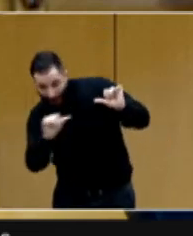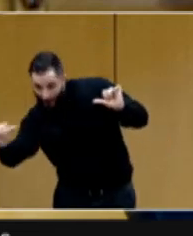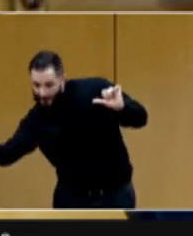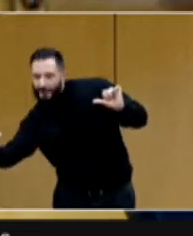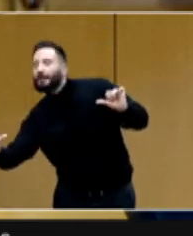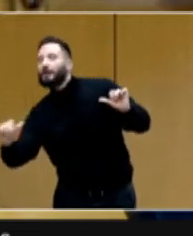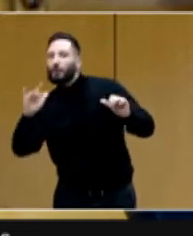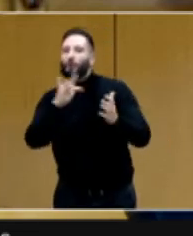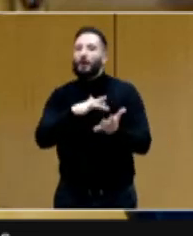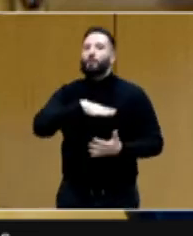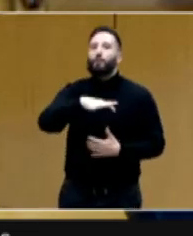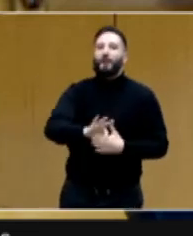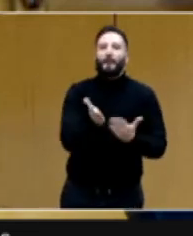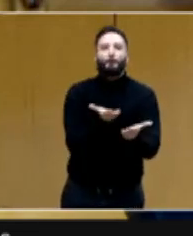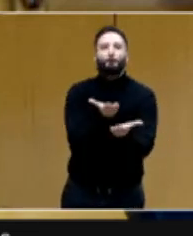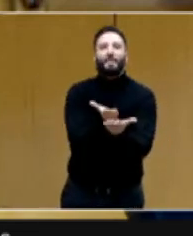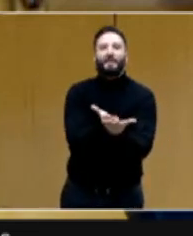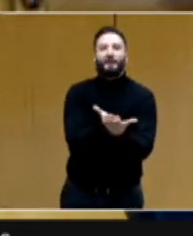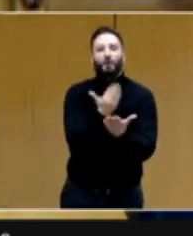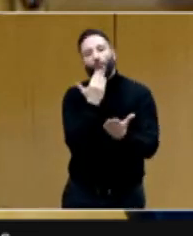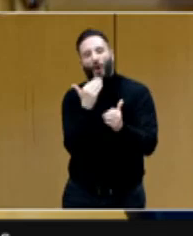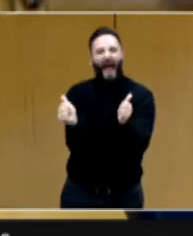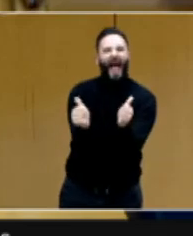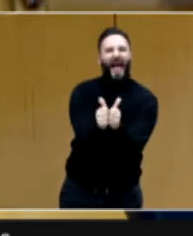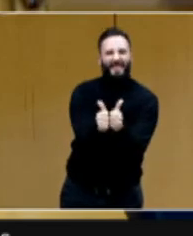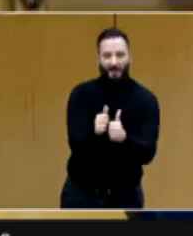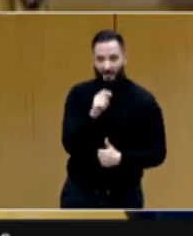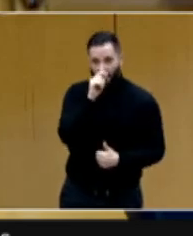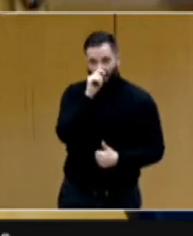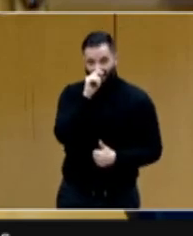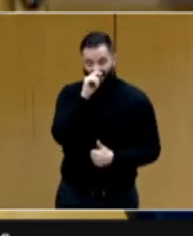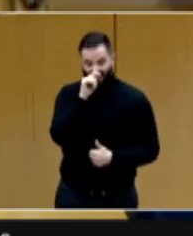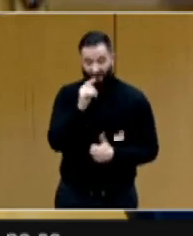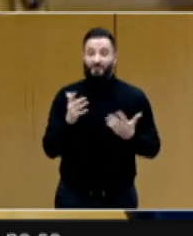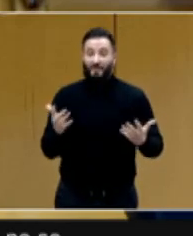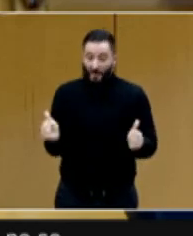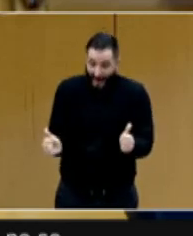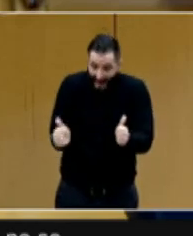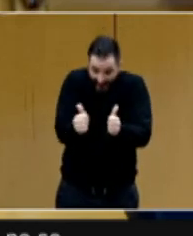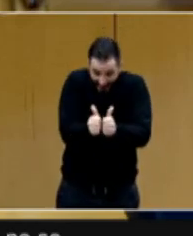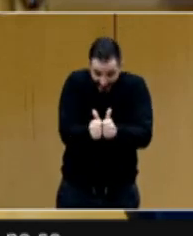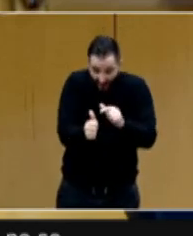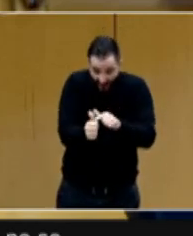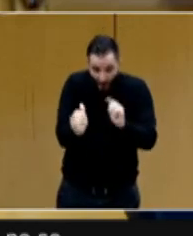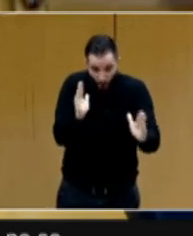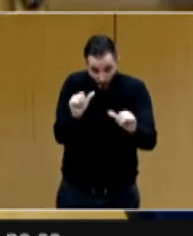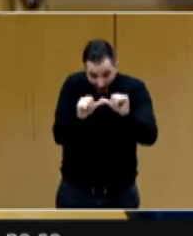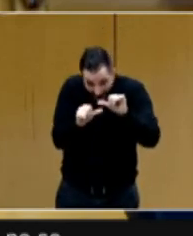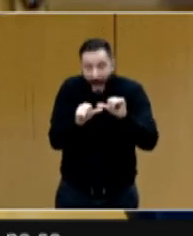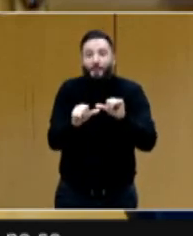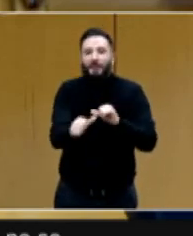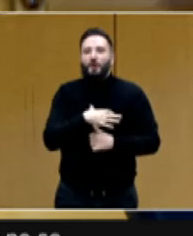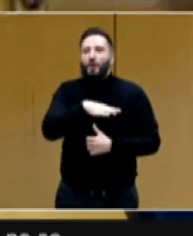posibilidad de solicitar una asistencia con el añadido de que esta asistencia a partir de ese momento podías ser